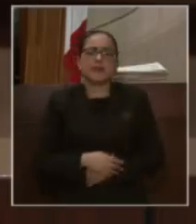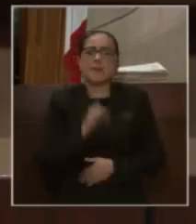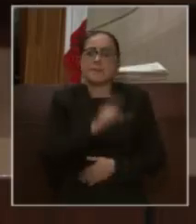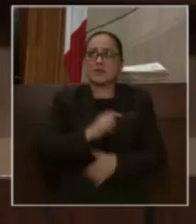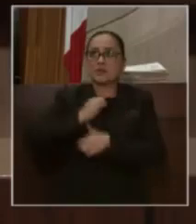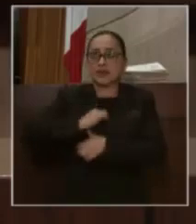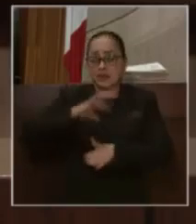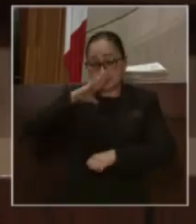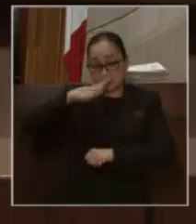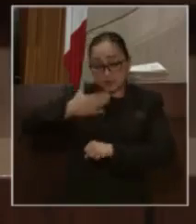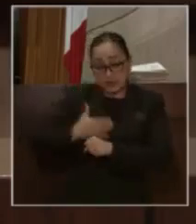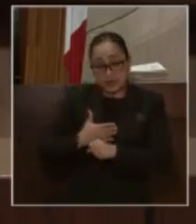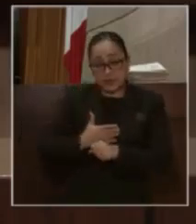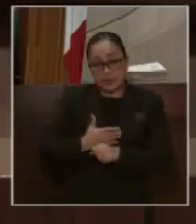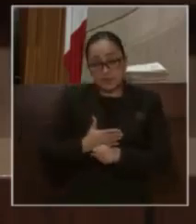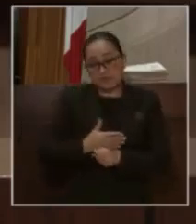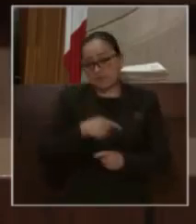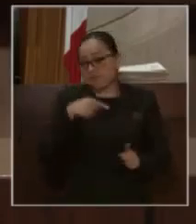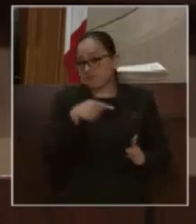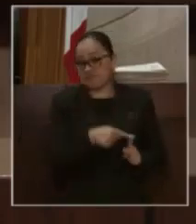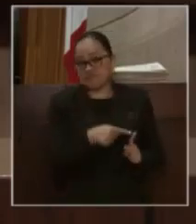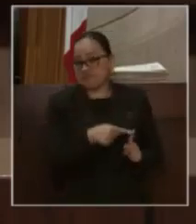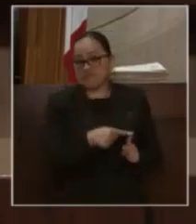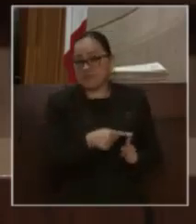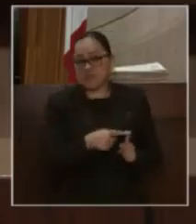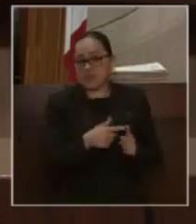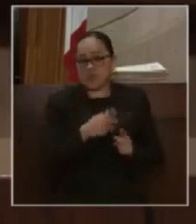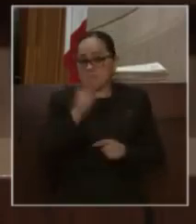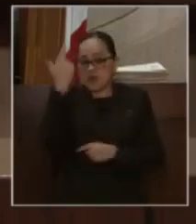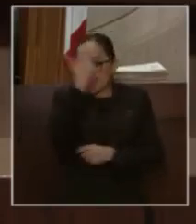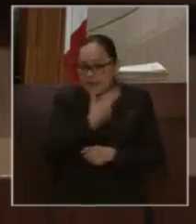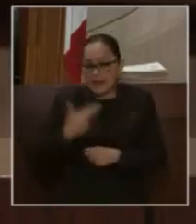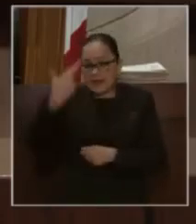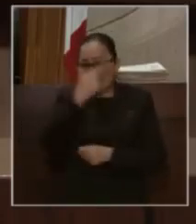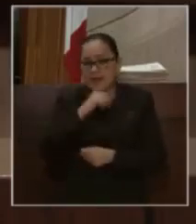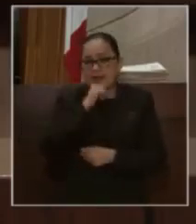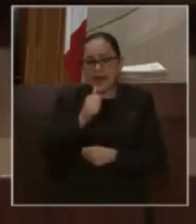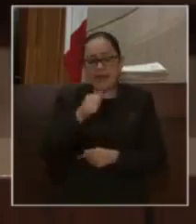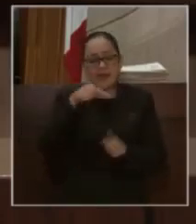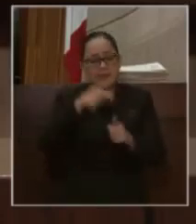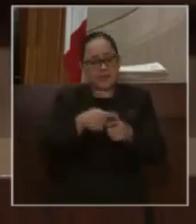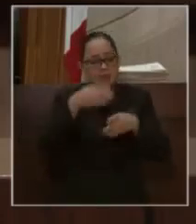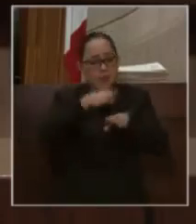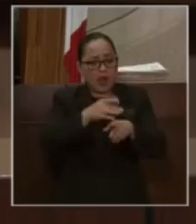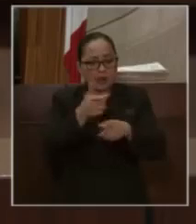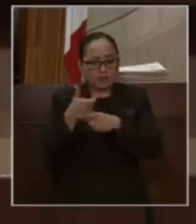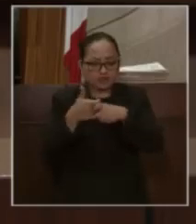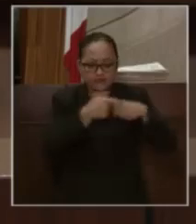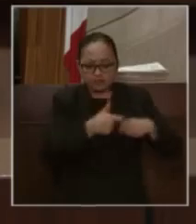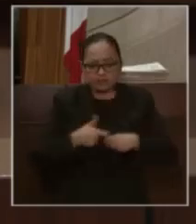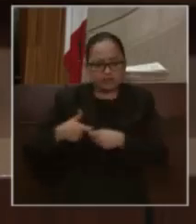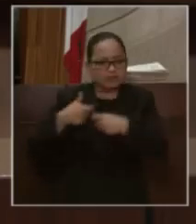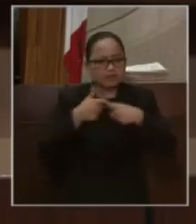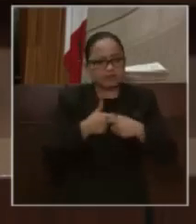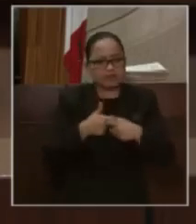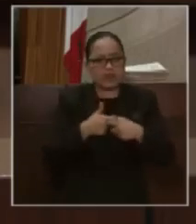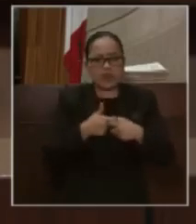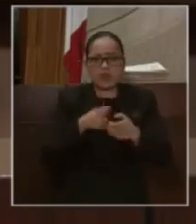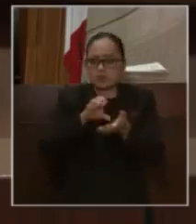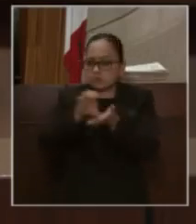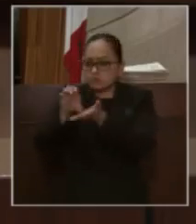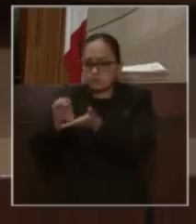de igual manera fue omiso en verificar el destino de los recursos públicos que se otorgaron a